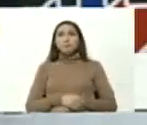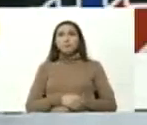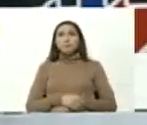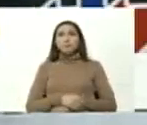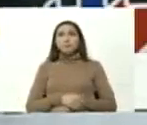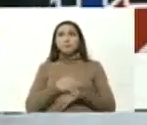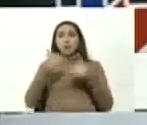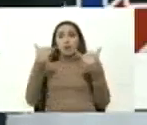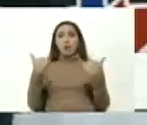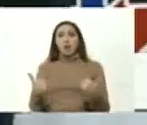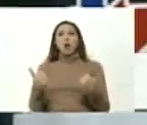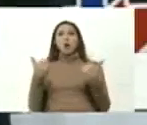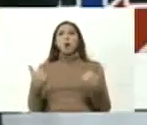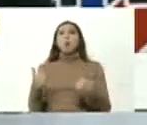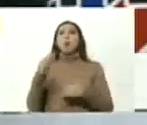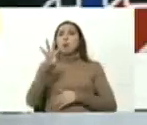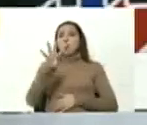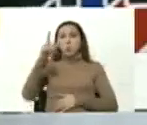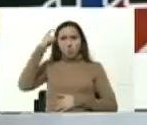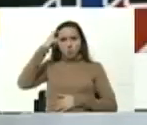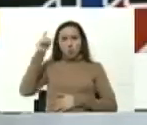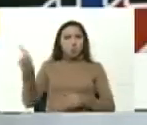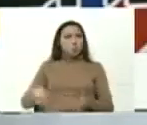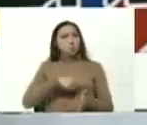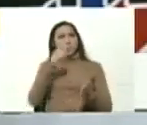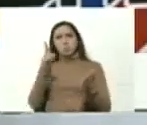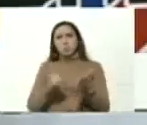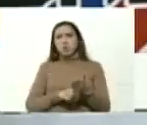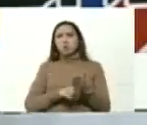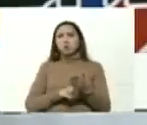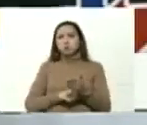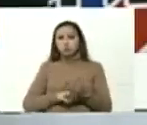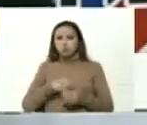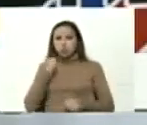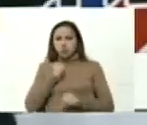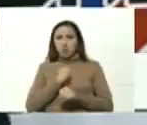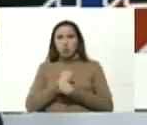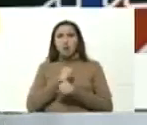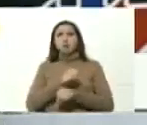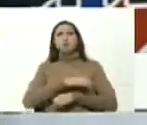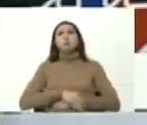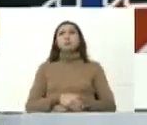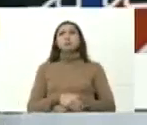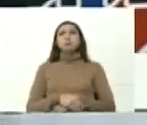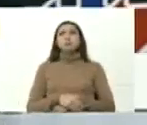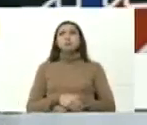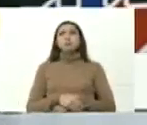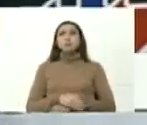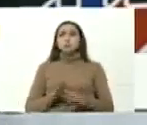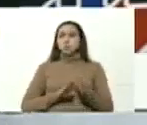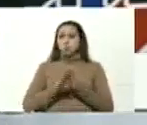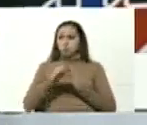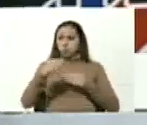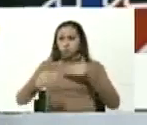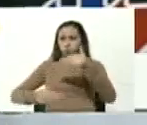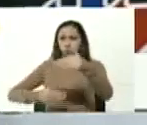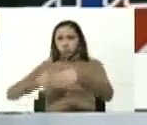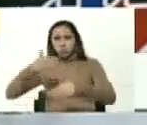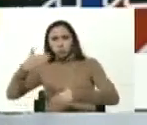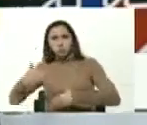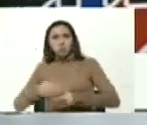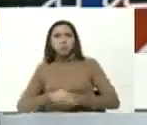ya 4 días completos y está en desarrollo su 5º día. Ya